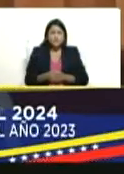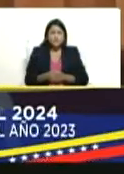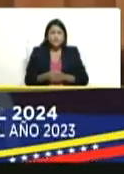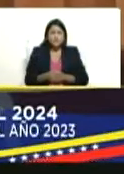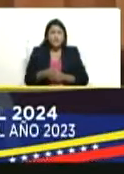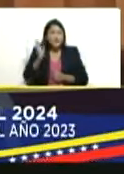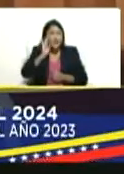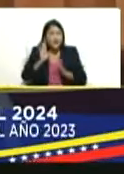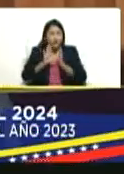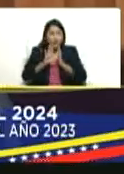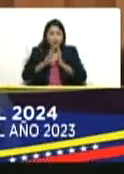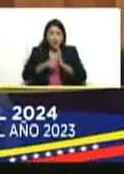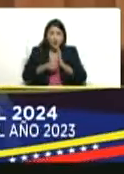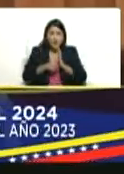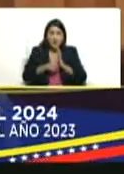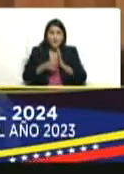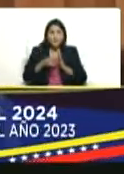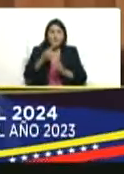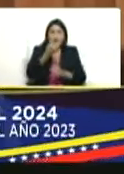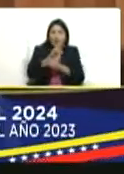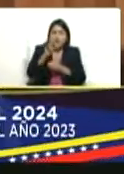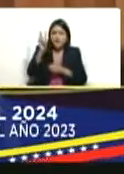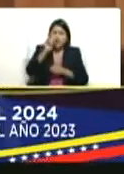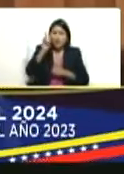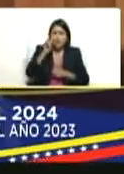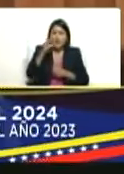y traidora a la patria Luisa Ortega Díaz.